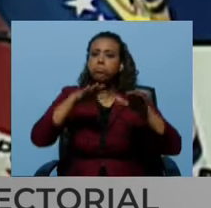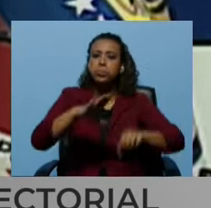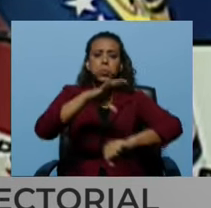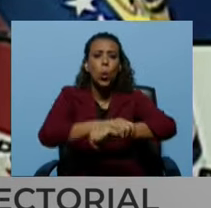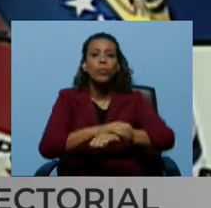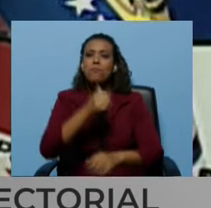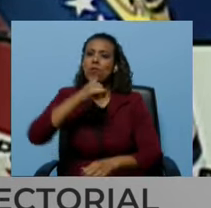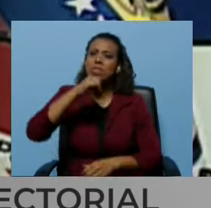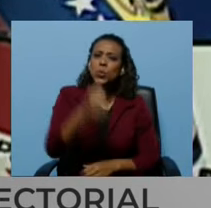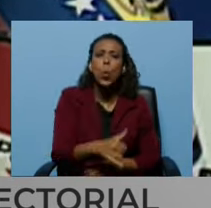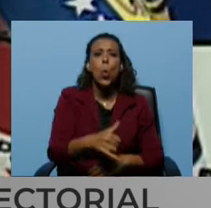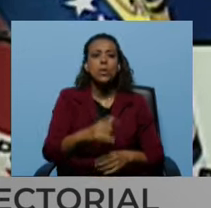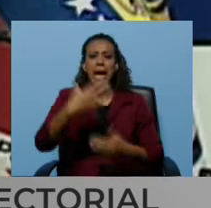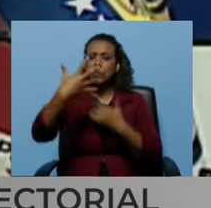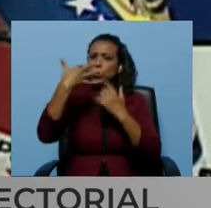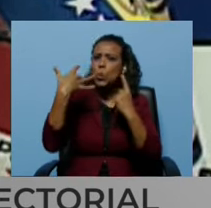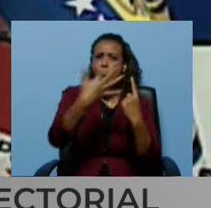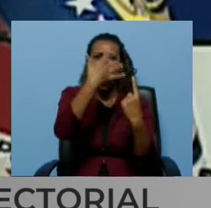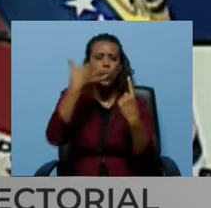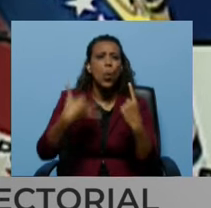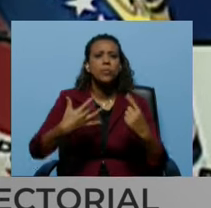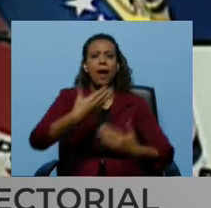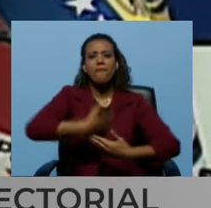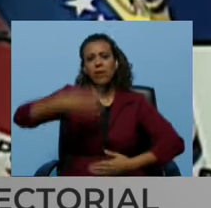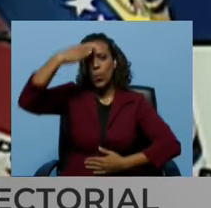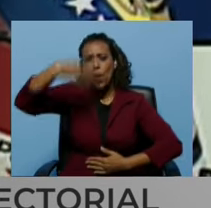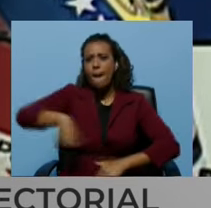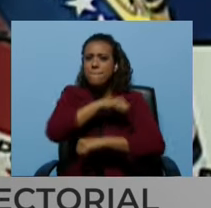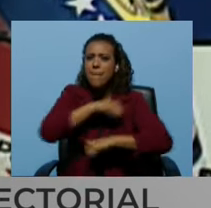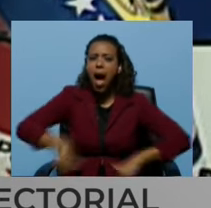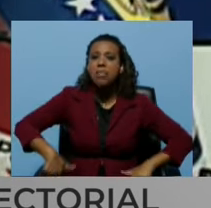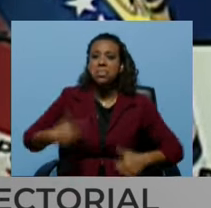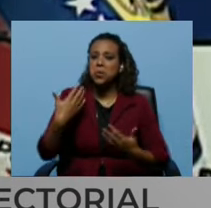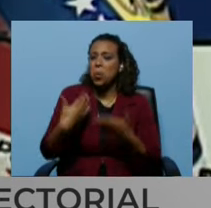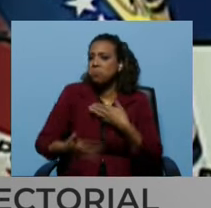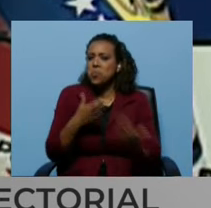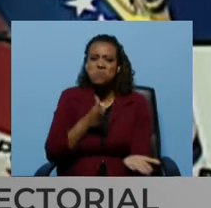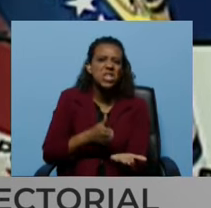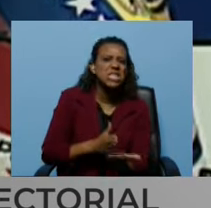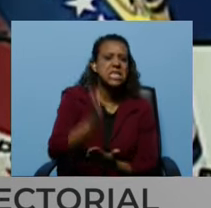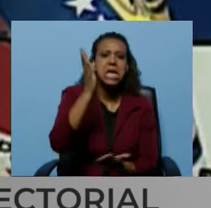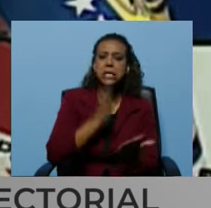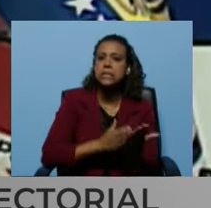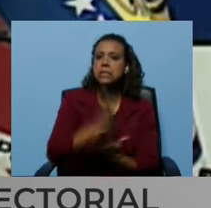Hemos denunciado el acoso a la Fuerza Armada Nacional Bolivariana y ellos no se detienen.